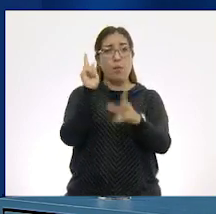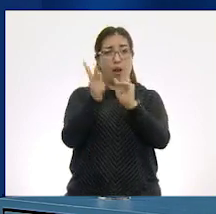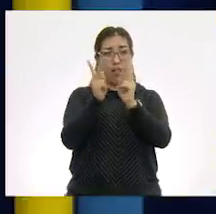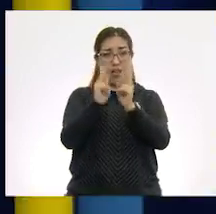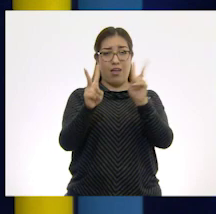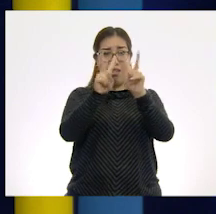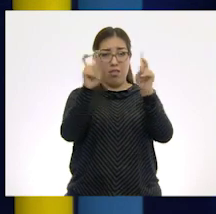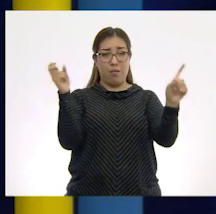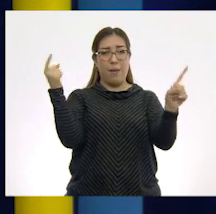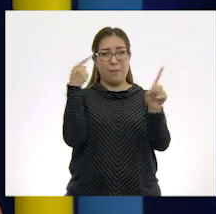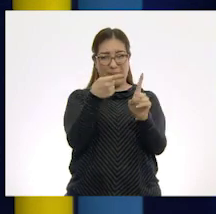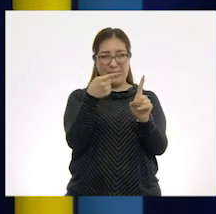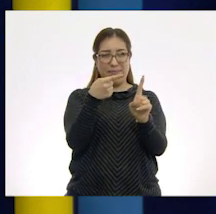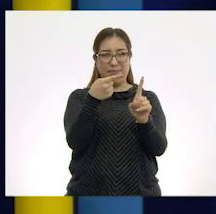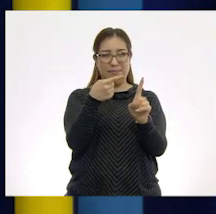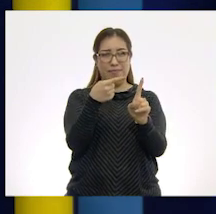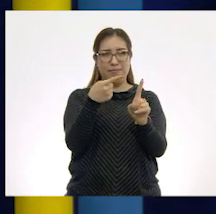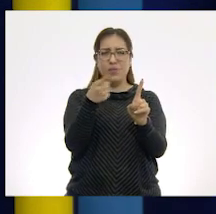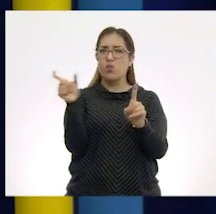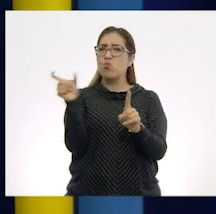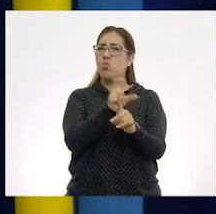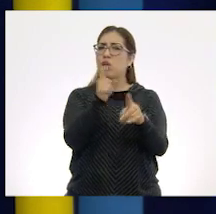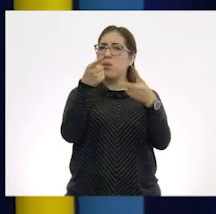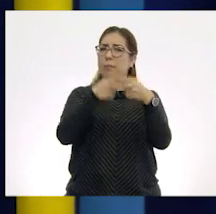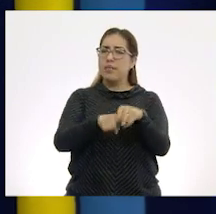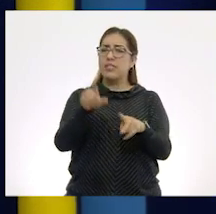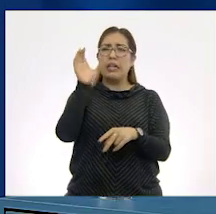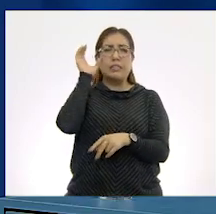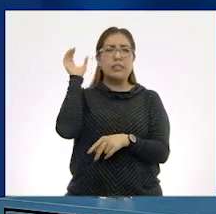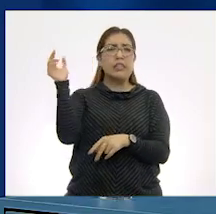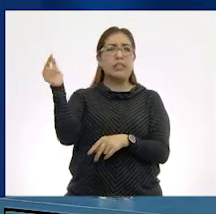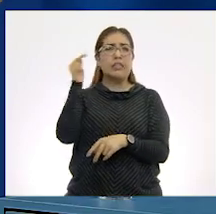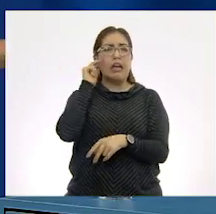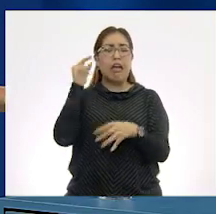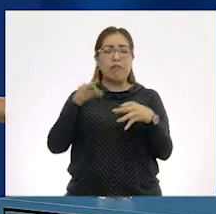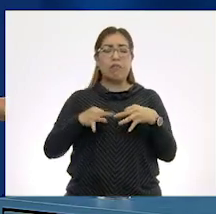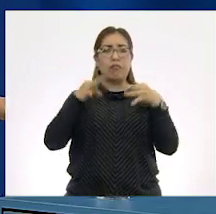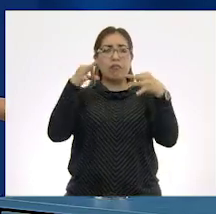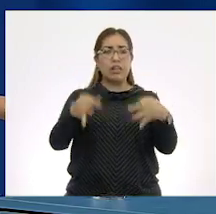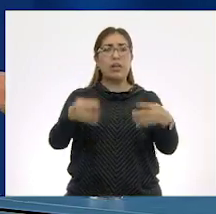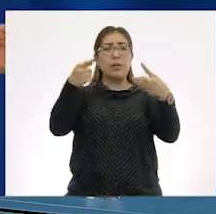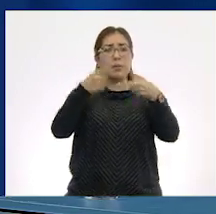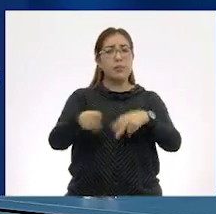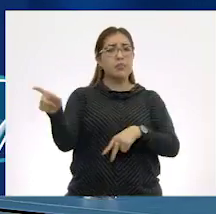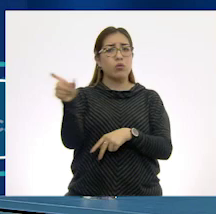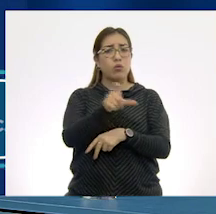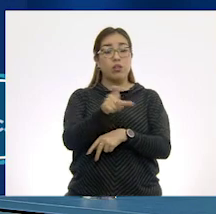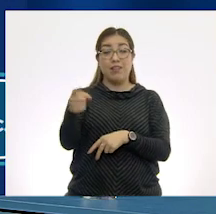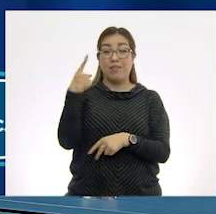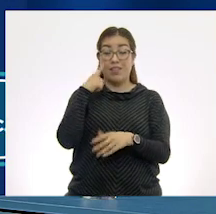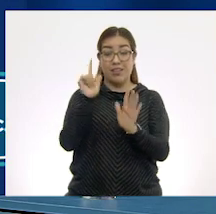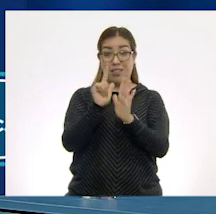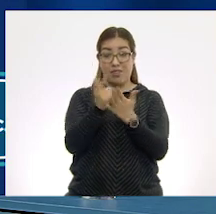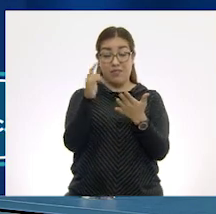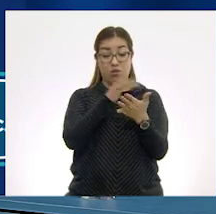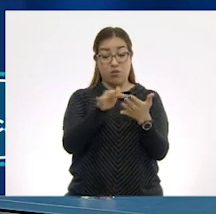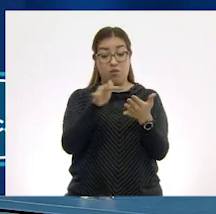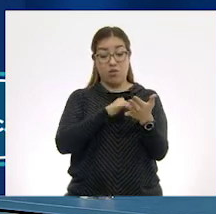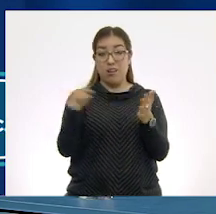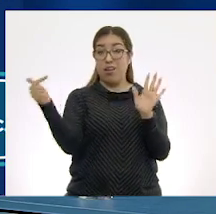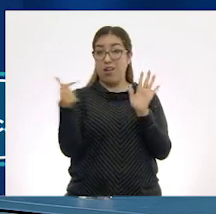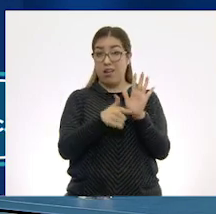tema. Entonces, ¿cuándo surge la civilización china? Mira, en nuestro libro de texto aparece señalada la fecha